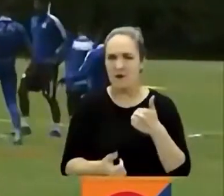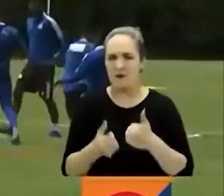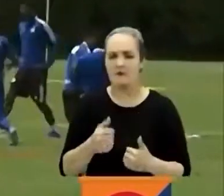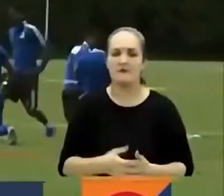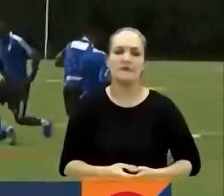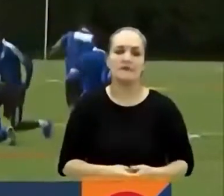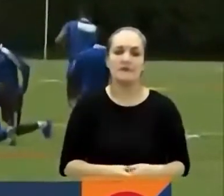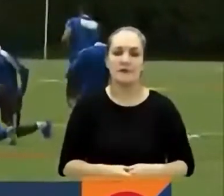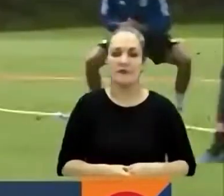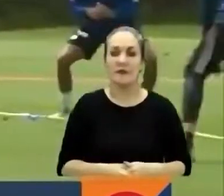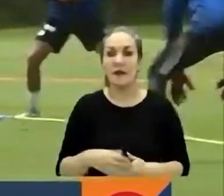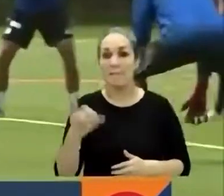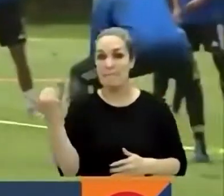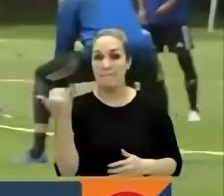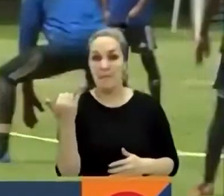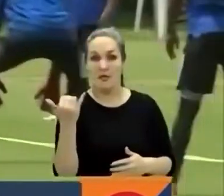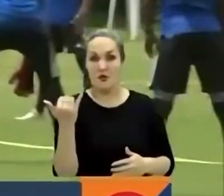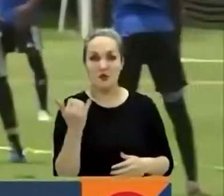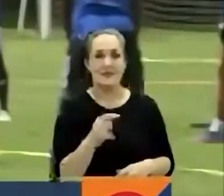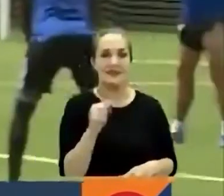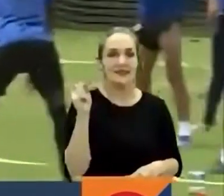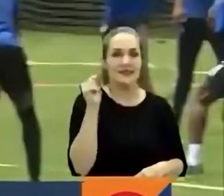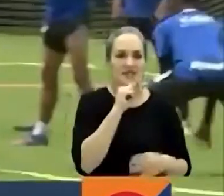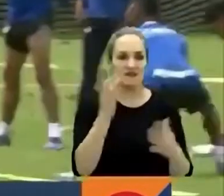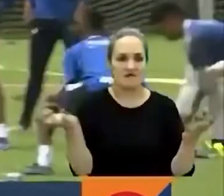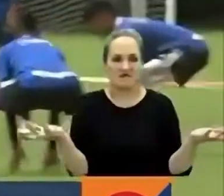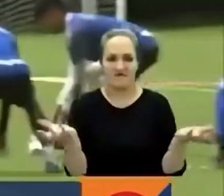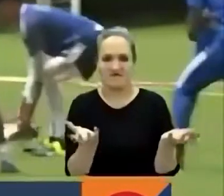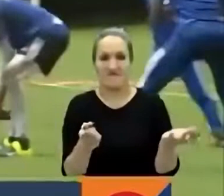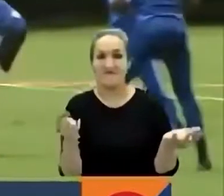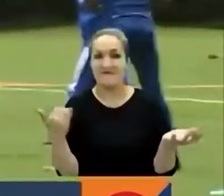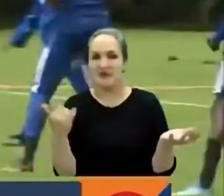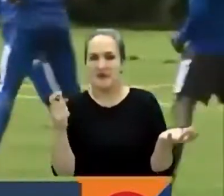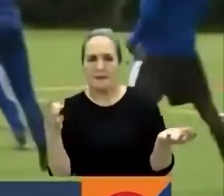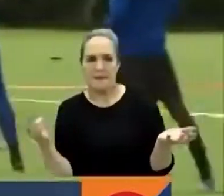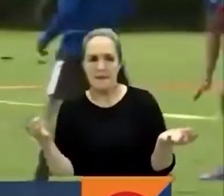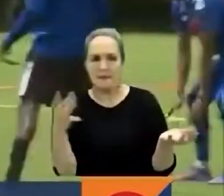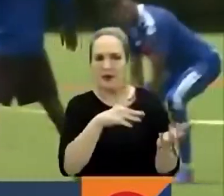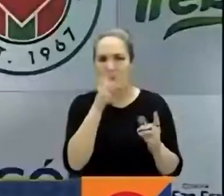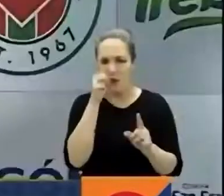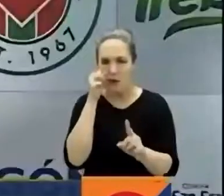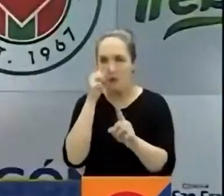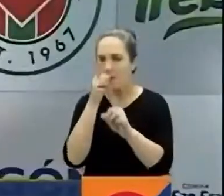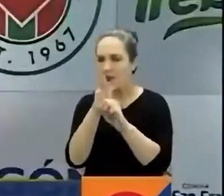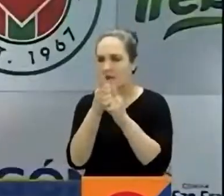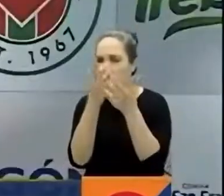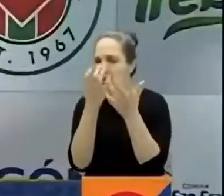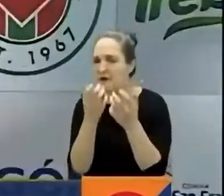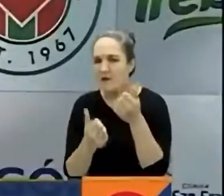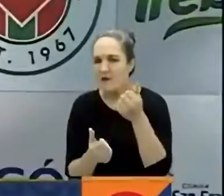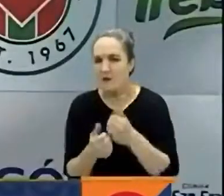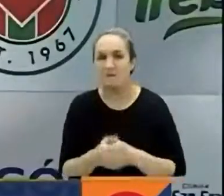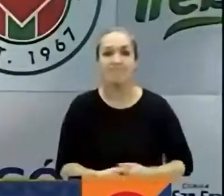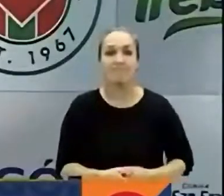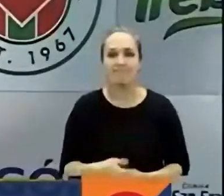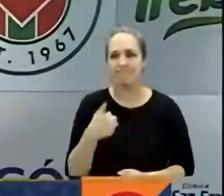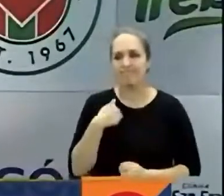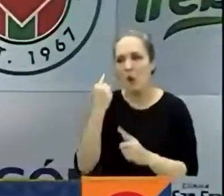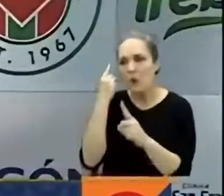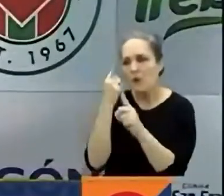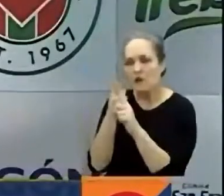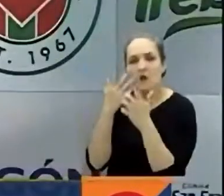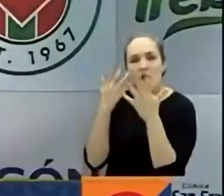Millonarios recibe en casa a Santa Fe en un clásico en el que necesita un triunfo pensando en este objetivo. Mirar cómo podemos recuperar